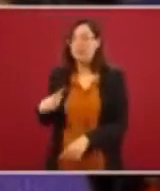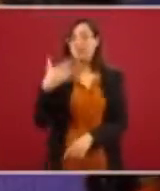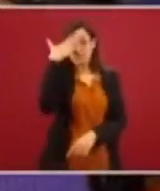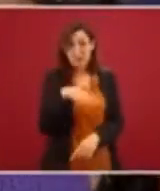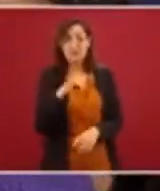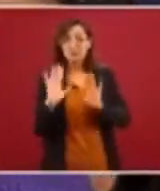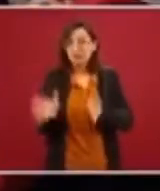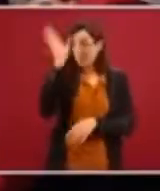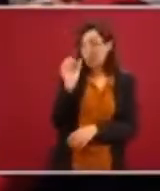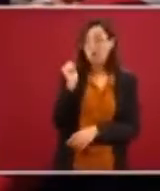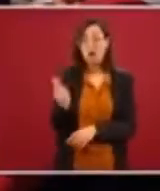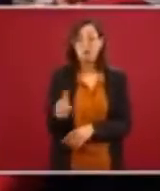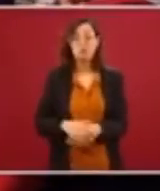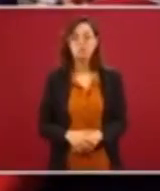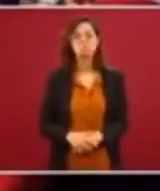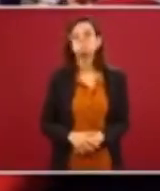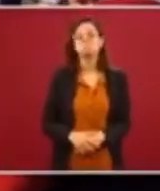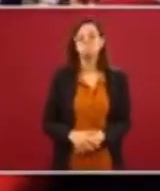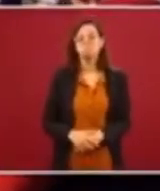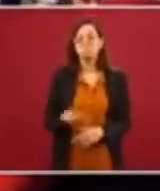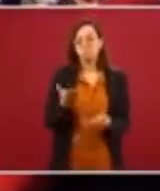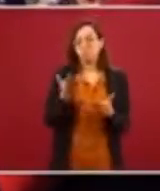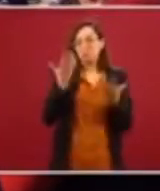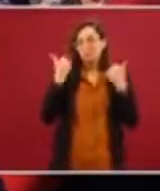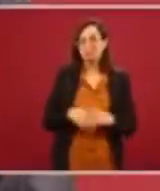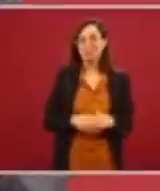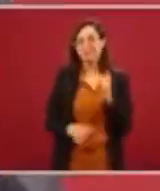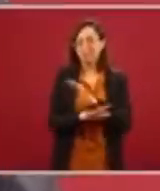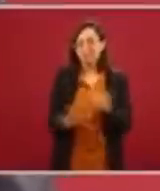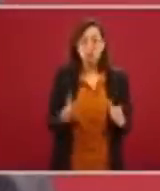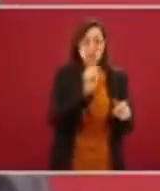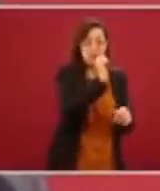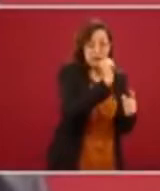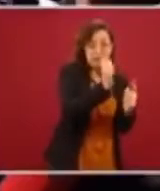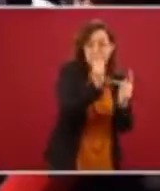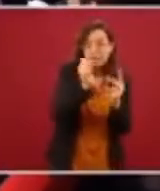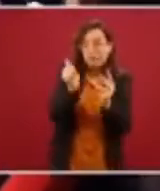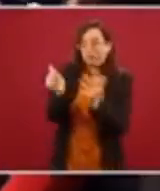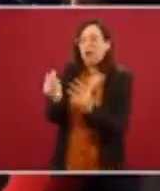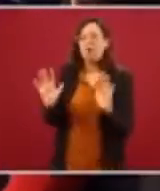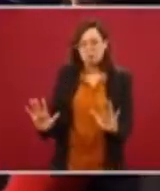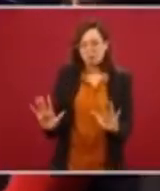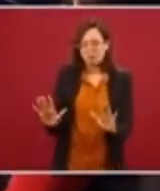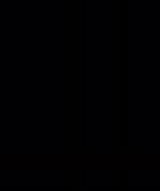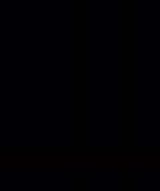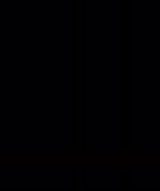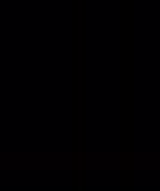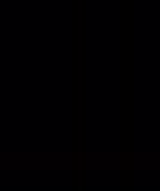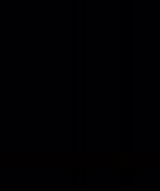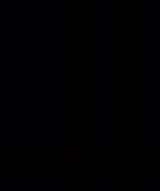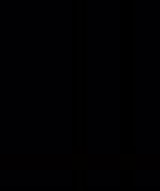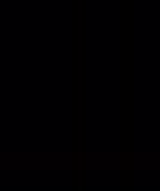algún acuerdo con la aerolínea? No tengo información precisa, pero sí podemos informarles, con mucho gusto.